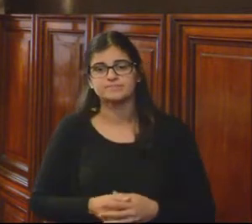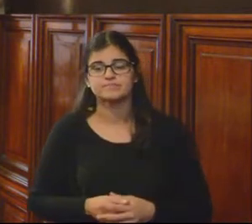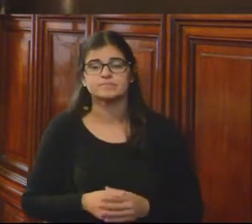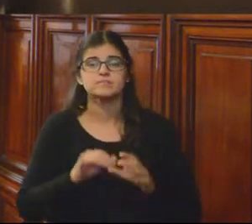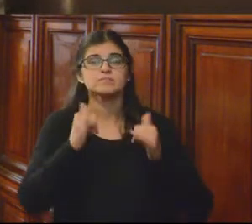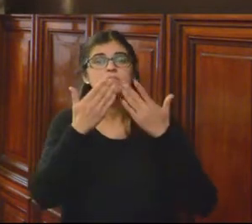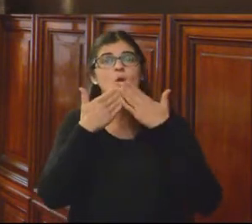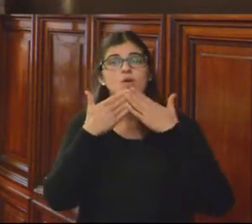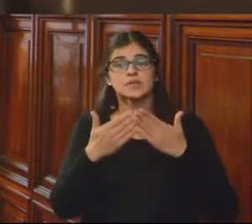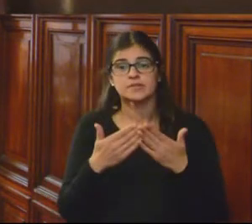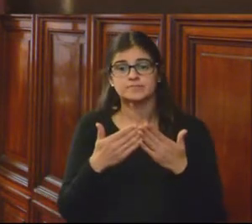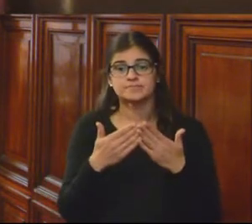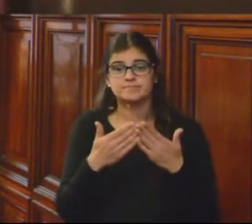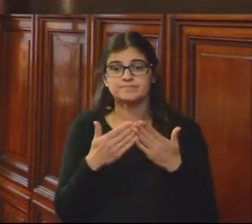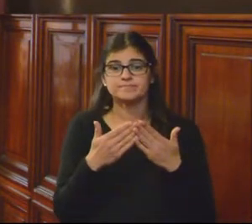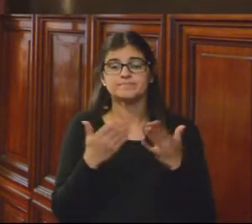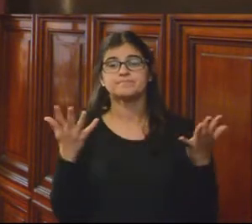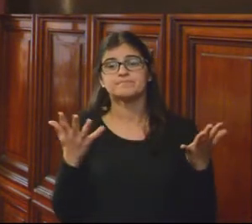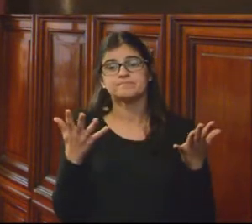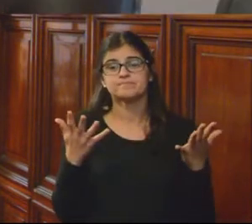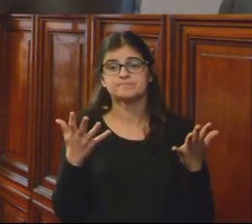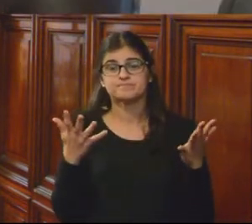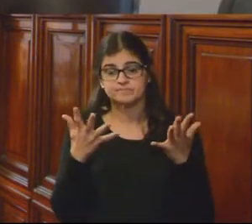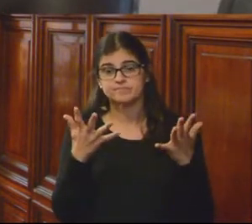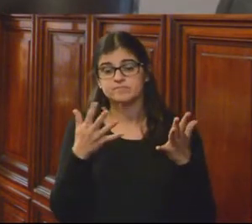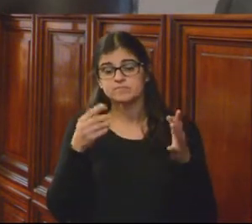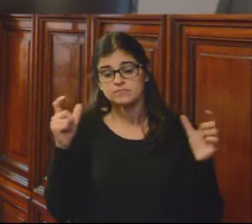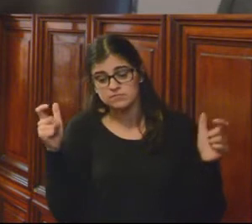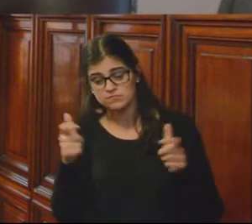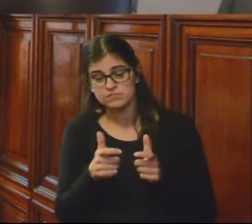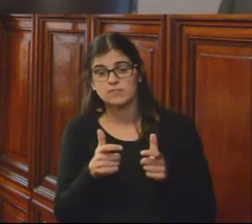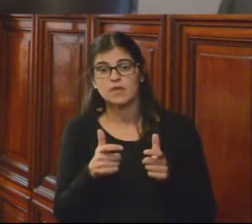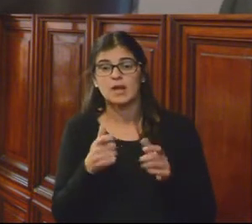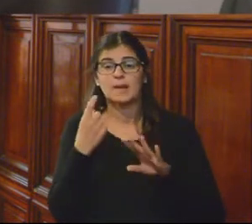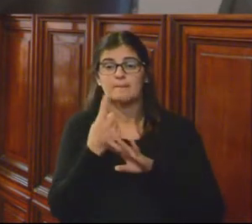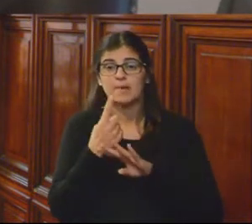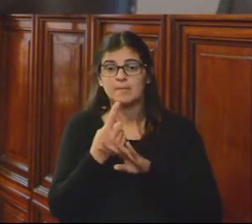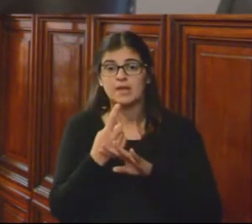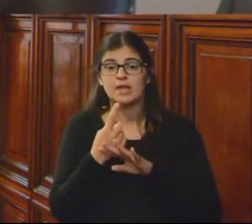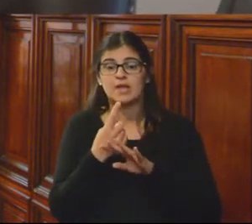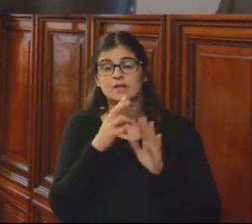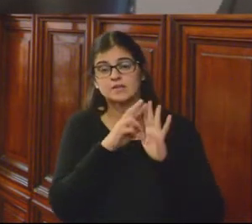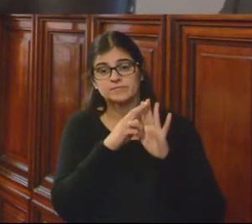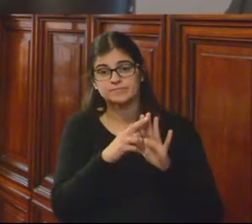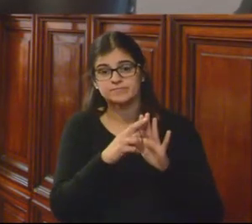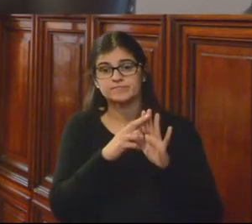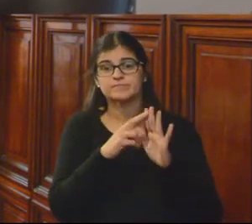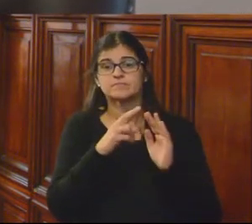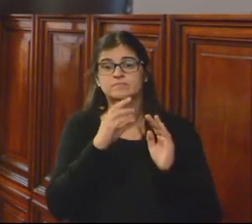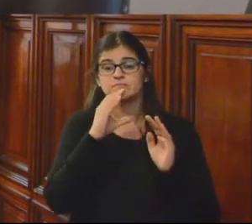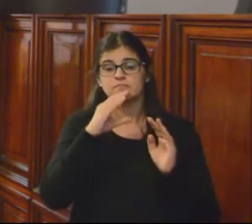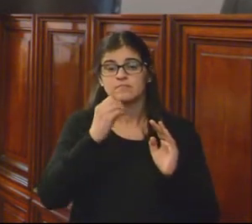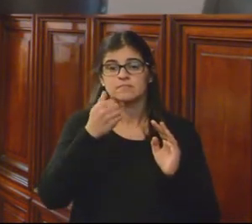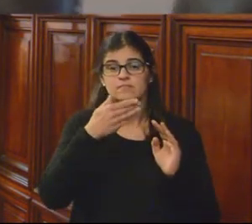Muchas gracias. Ahora, las intervenciones de la Comisión. En primer lugar, el comisionado James Cavallaro, relator